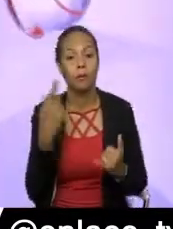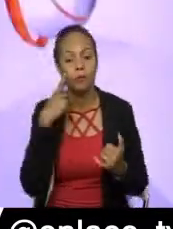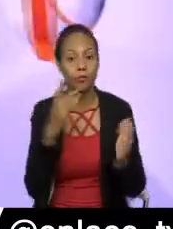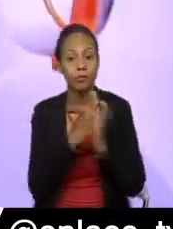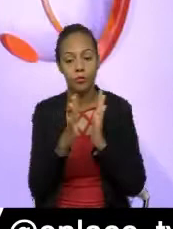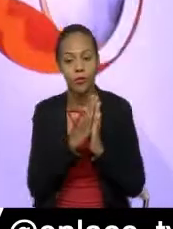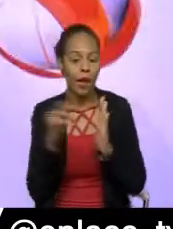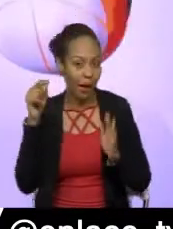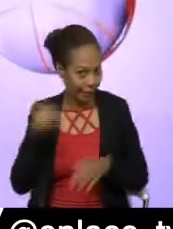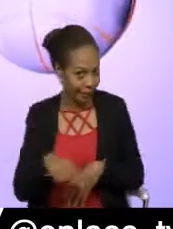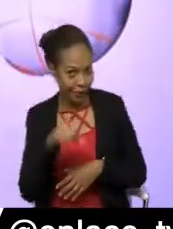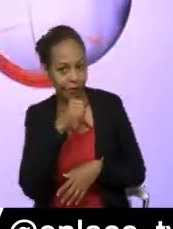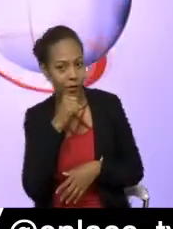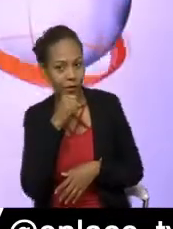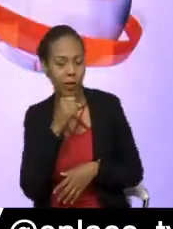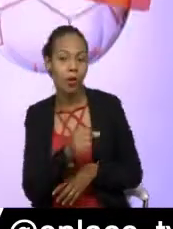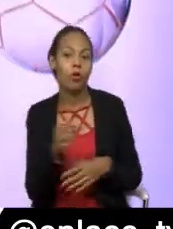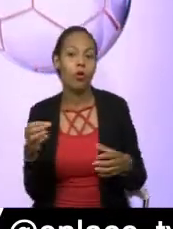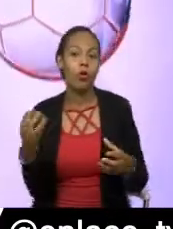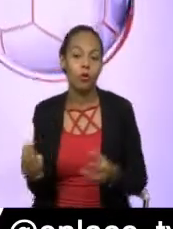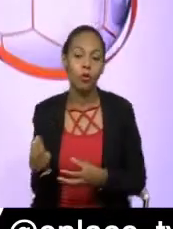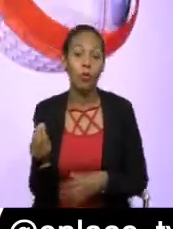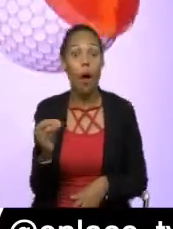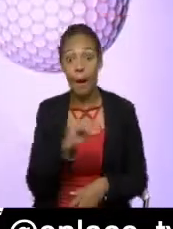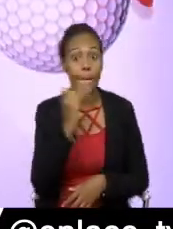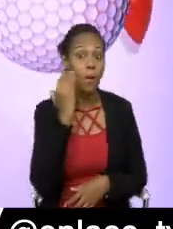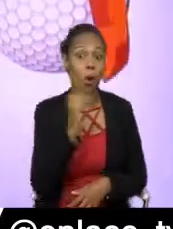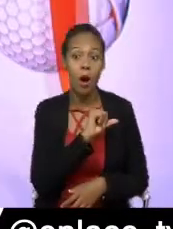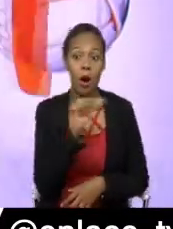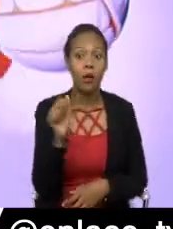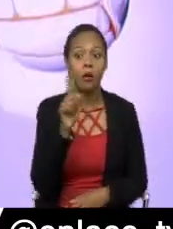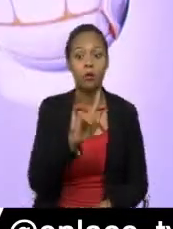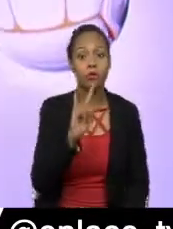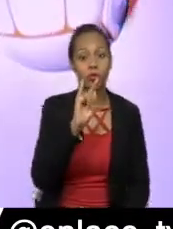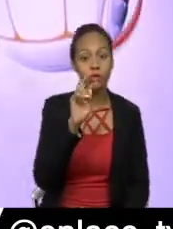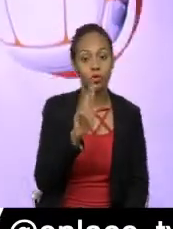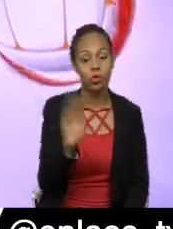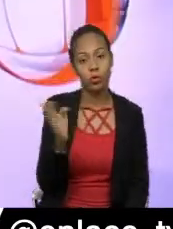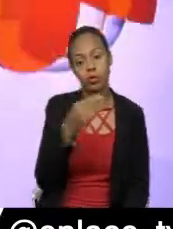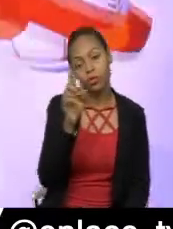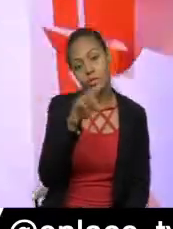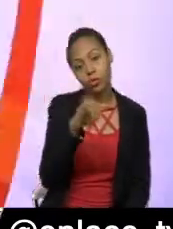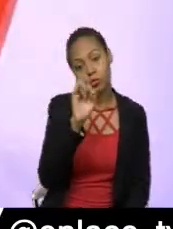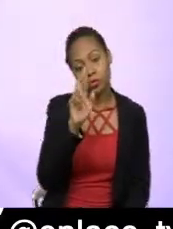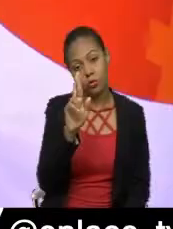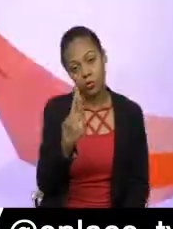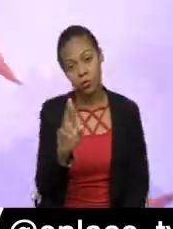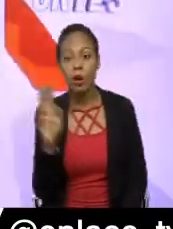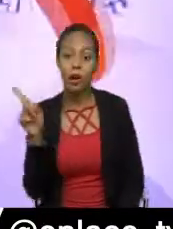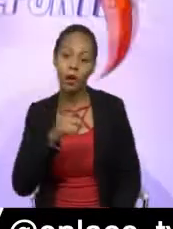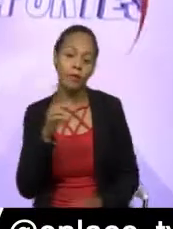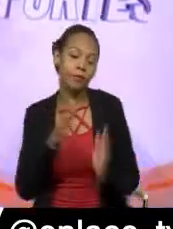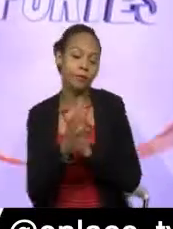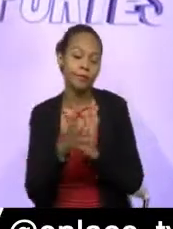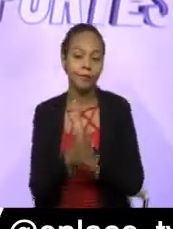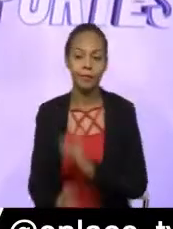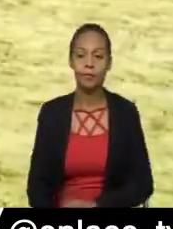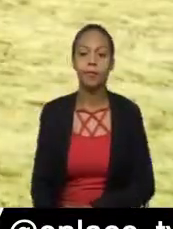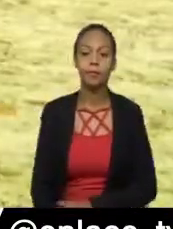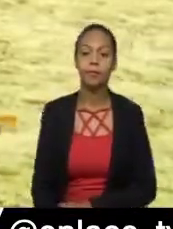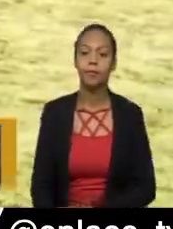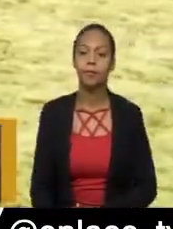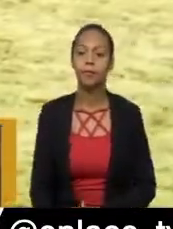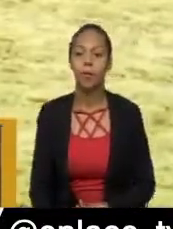de minifútbol femenino Sur-Sur e intensifica sus entrenamientos para lo que será la ronda final del torneo municipal.